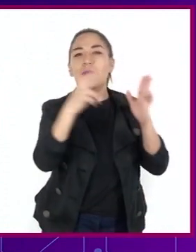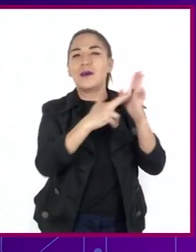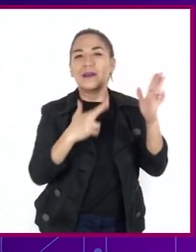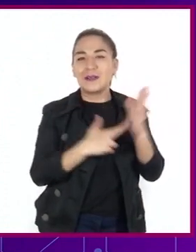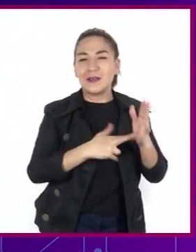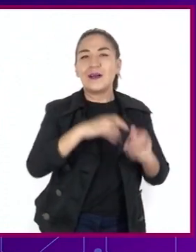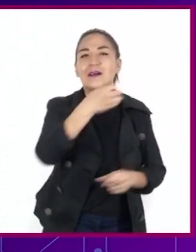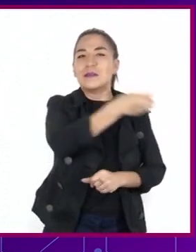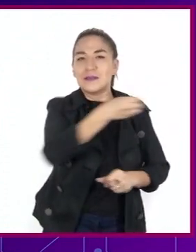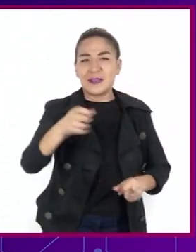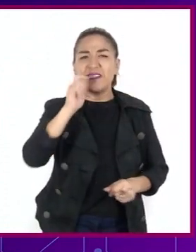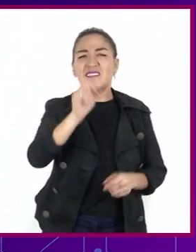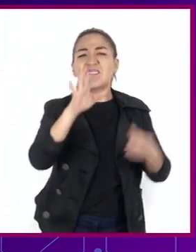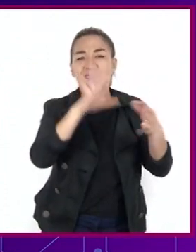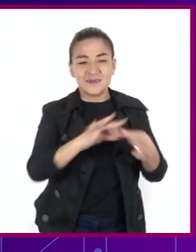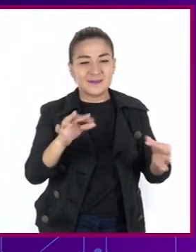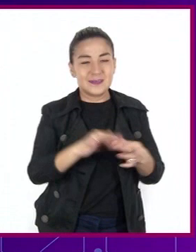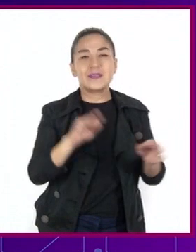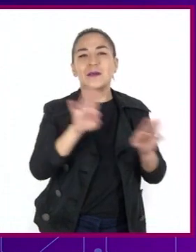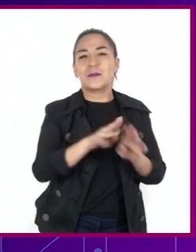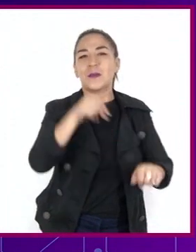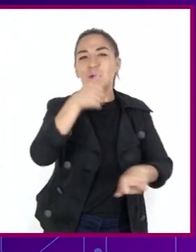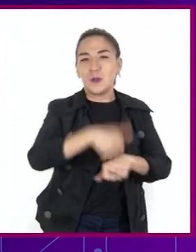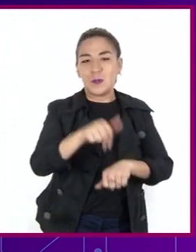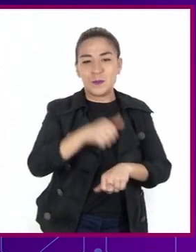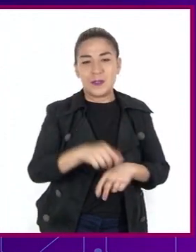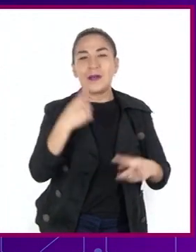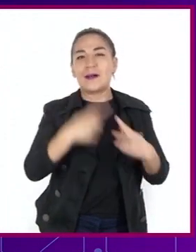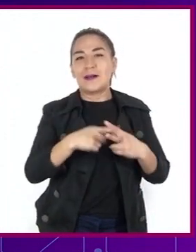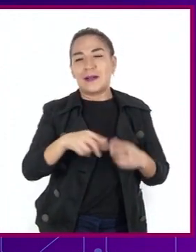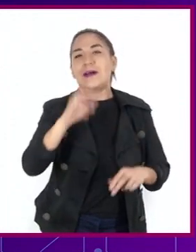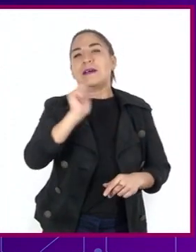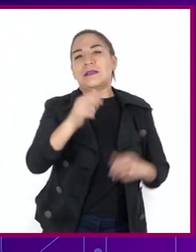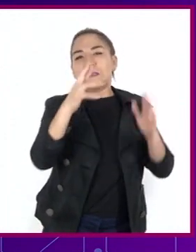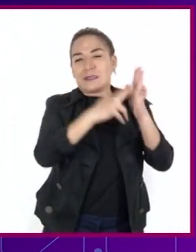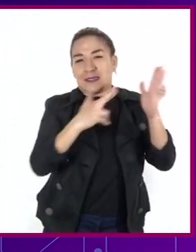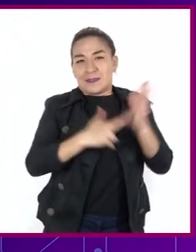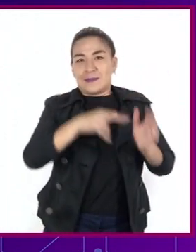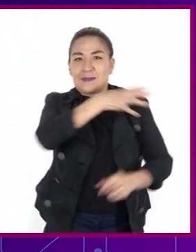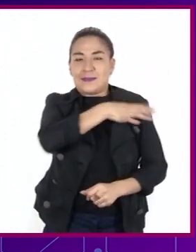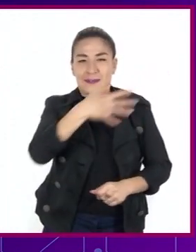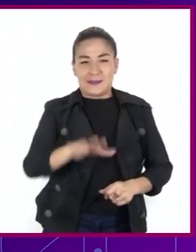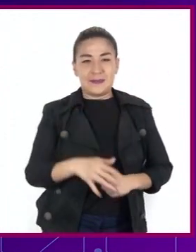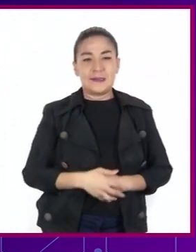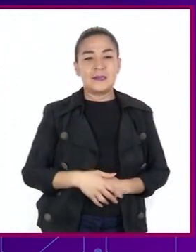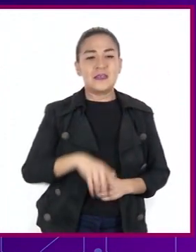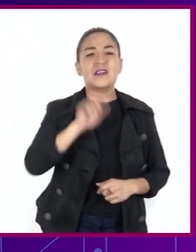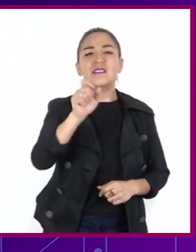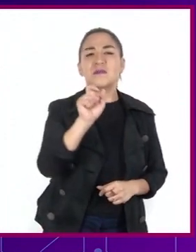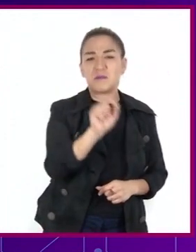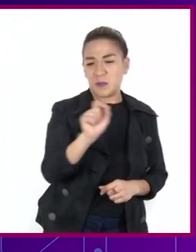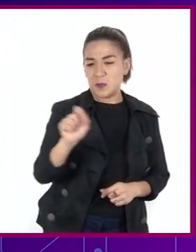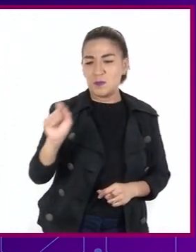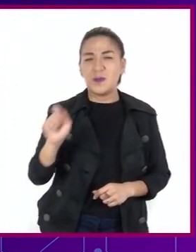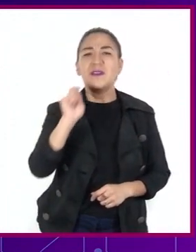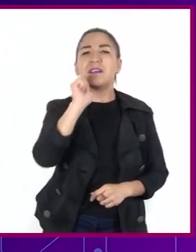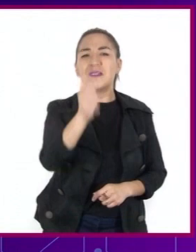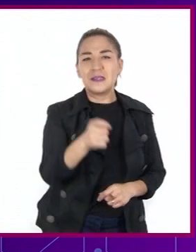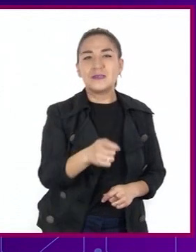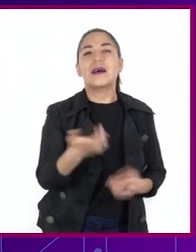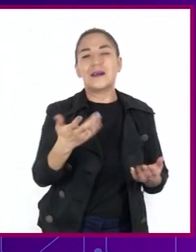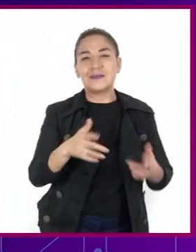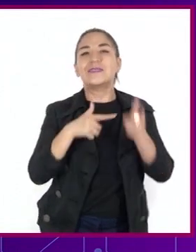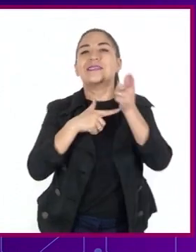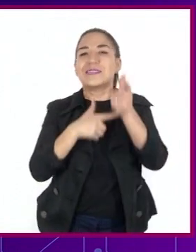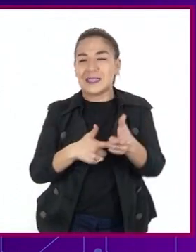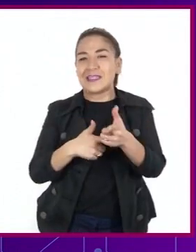que puede describirse por medio de una expresión algebraica o regla general. Los puntos suspensivos significan que la sucesión